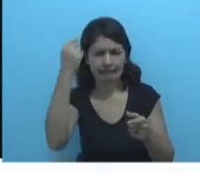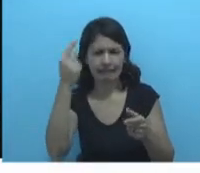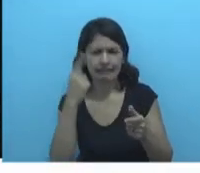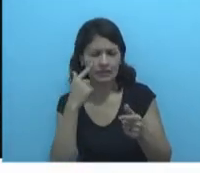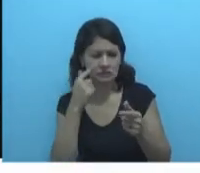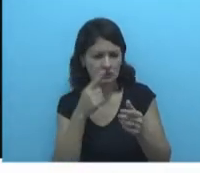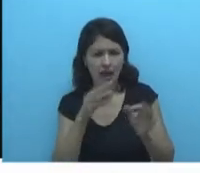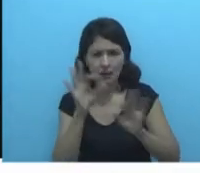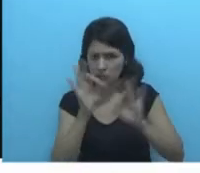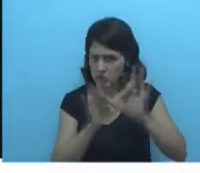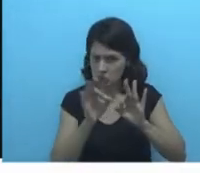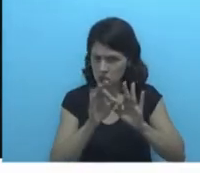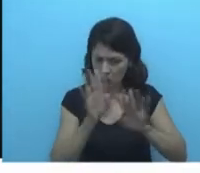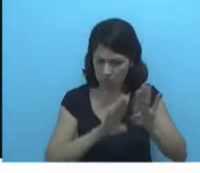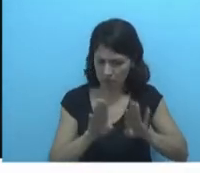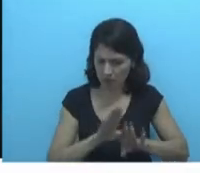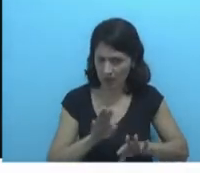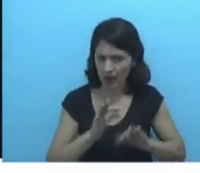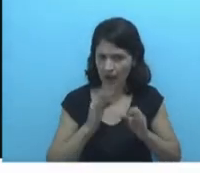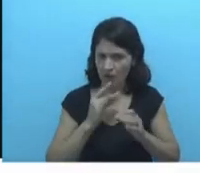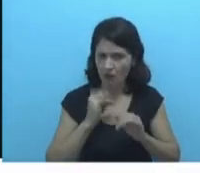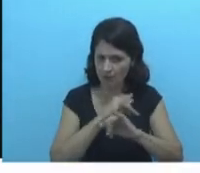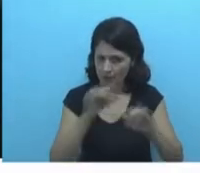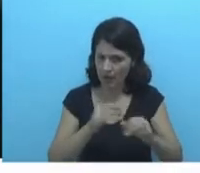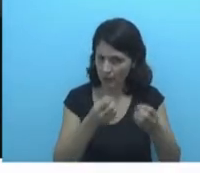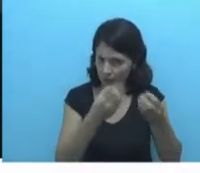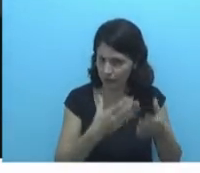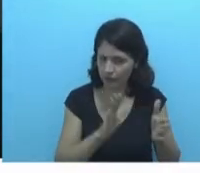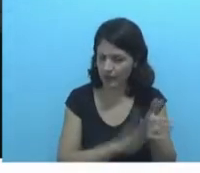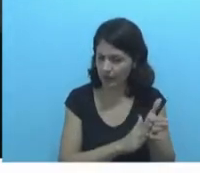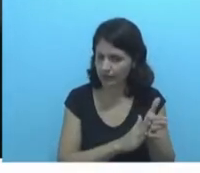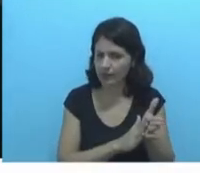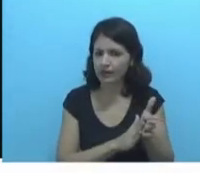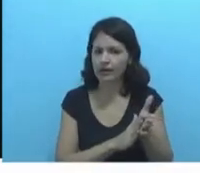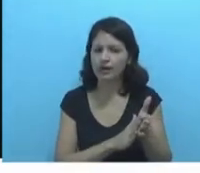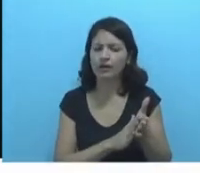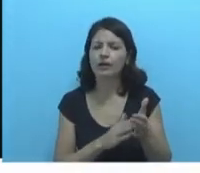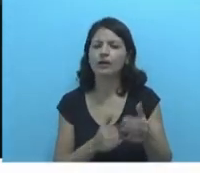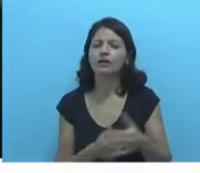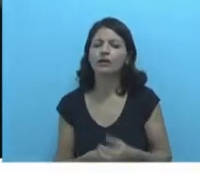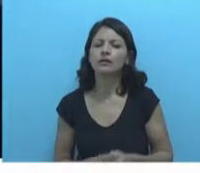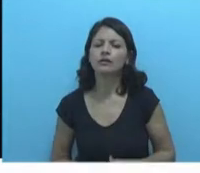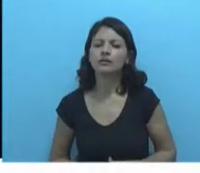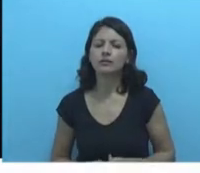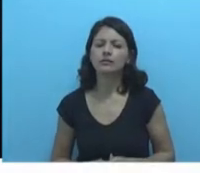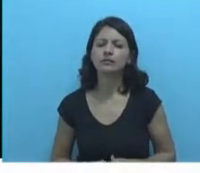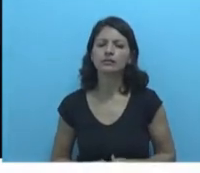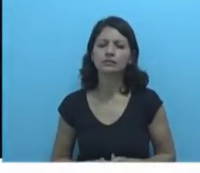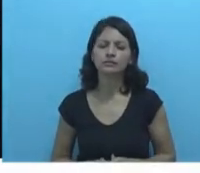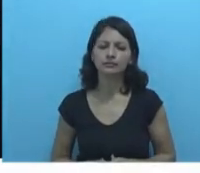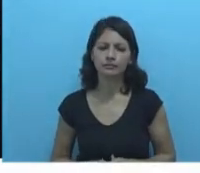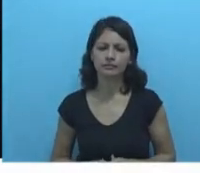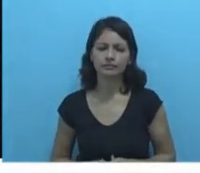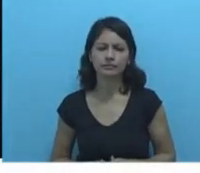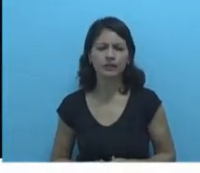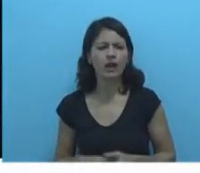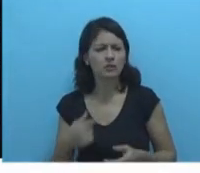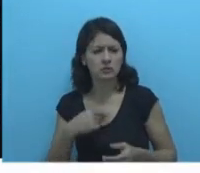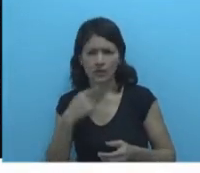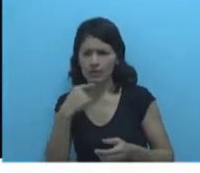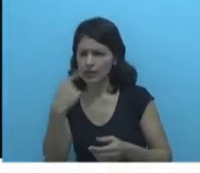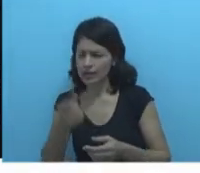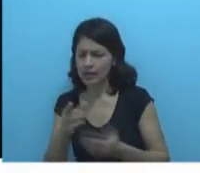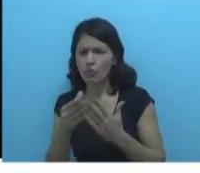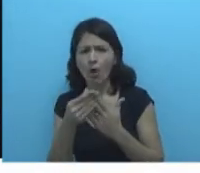internacional, de lo que respecta a que no estamos diciéndole al gobierno de Santa Fe, o como le dijimos a la ministra en varias oportunidades,